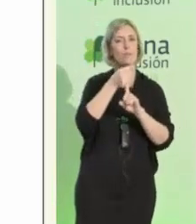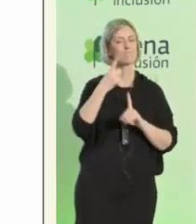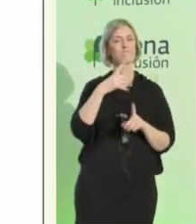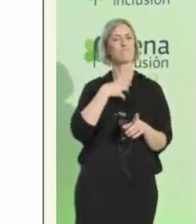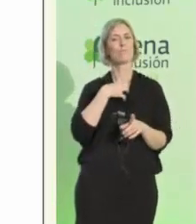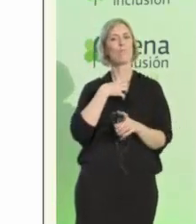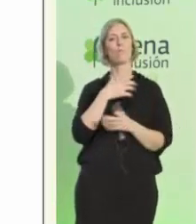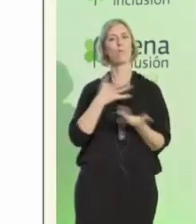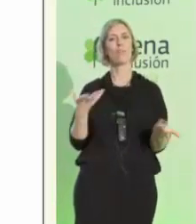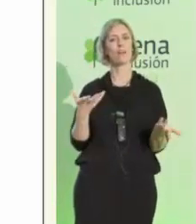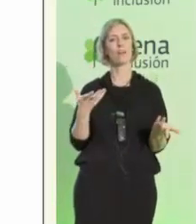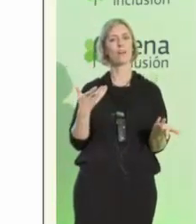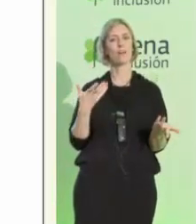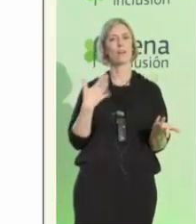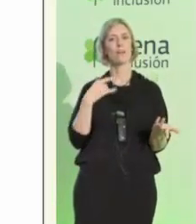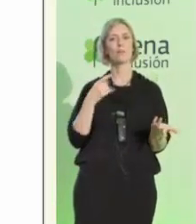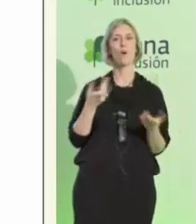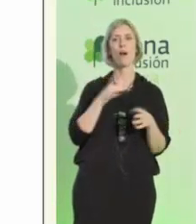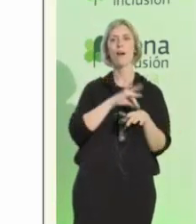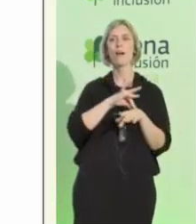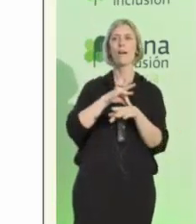pensar en hacia dónde quieren llegar.